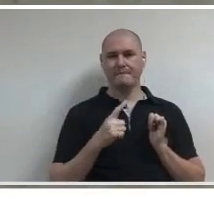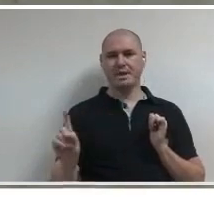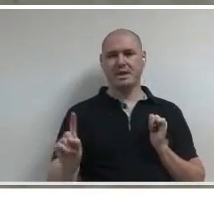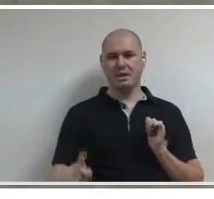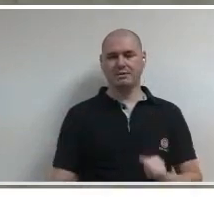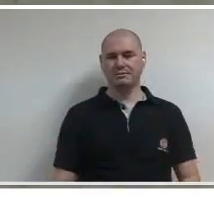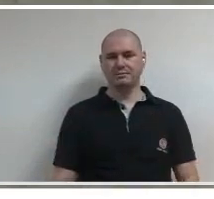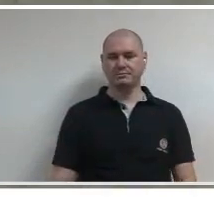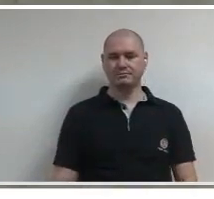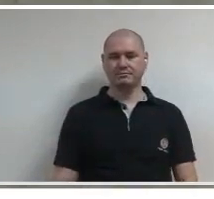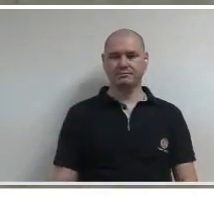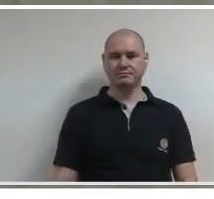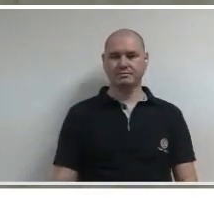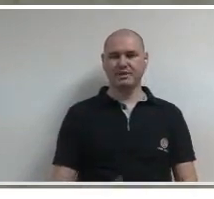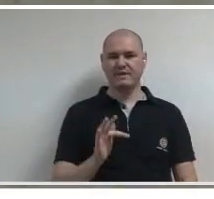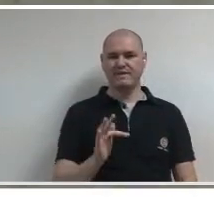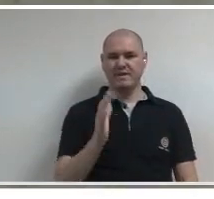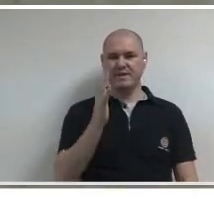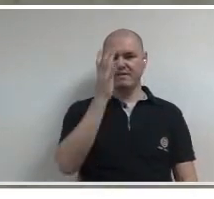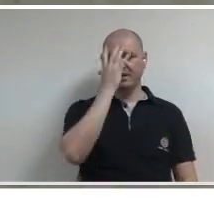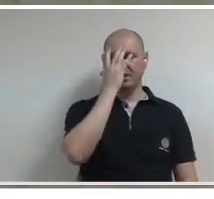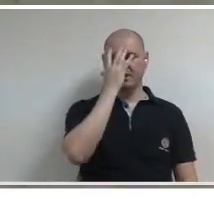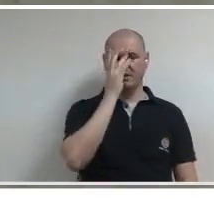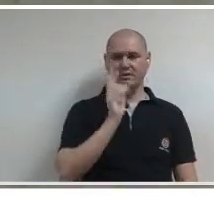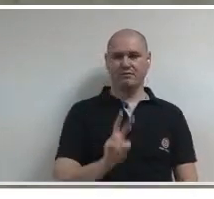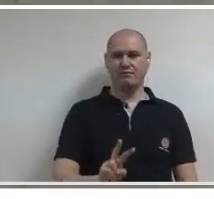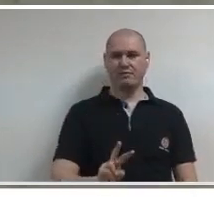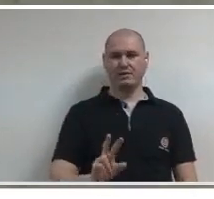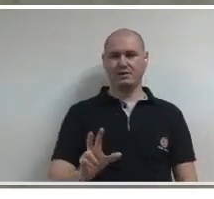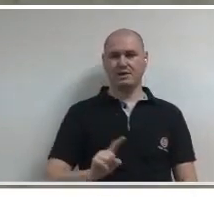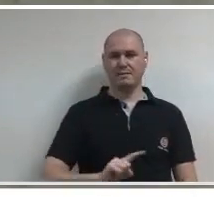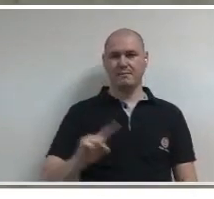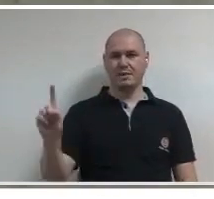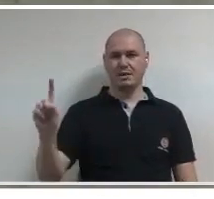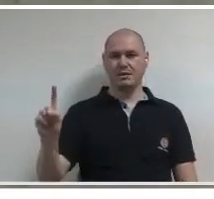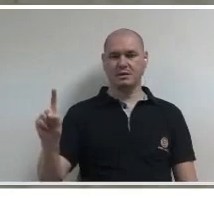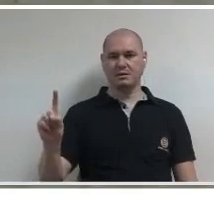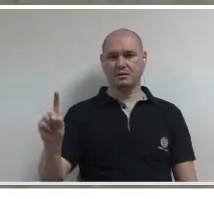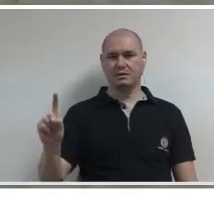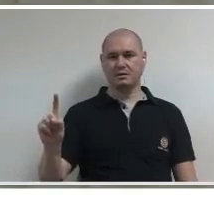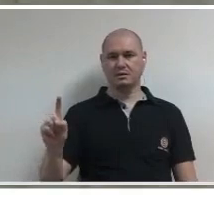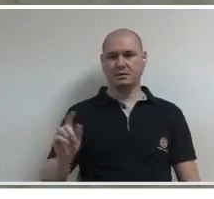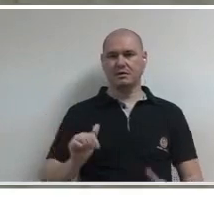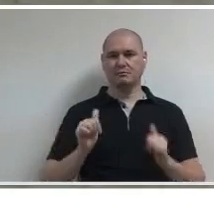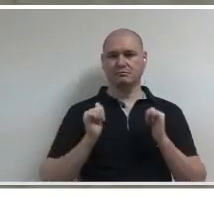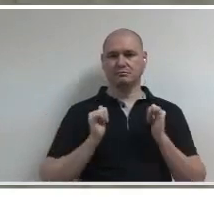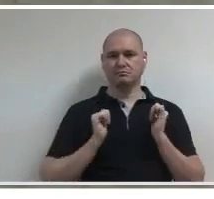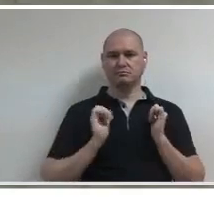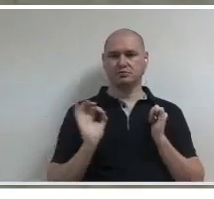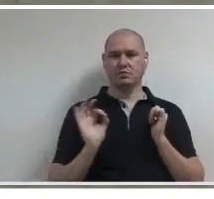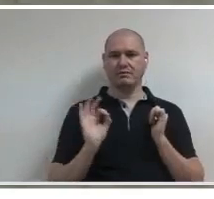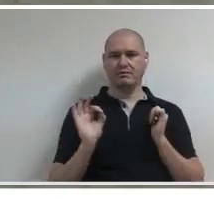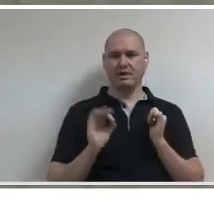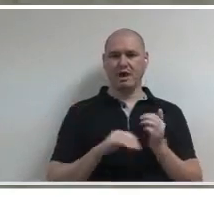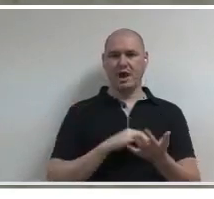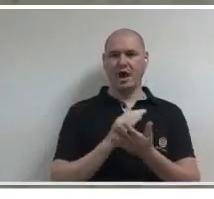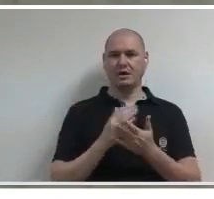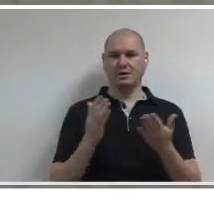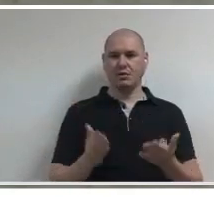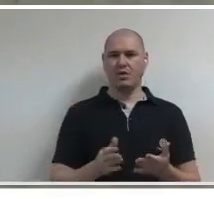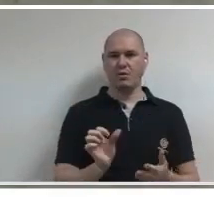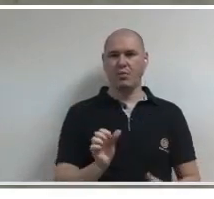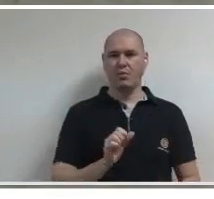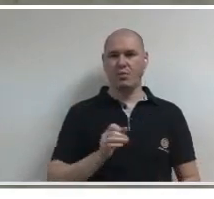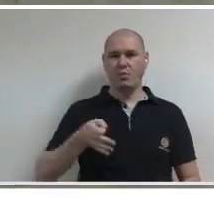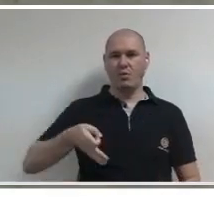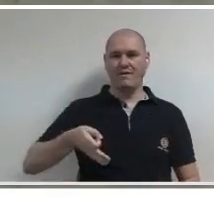opuesta 1.868 documentos, donde más. Febrero pe, catú, hoy que curi 23.638 documentos. Ja, ahí